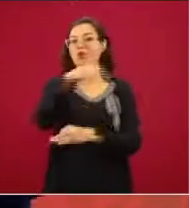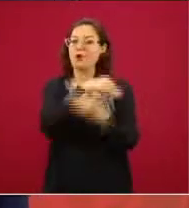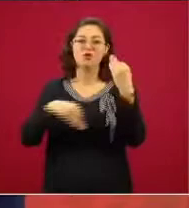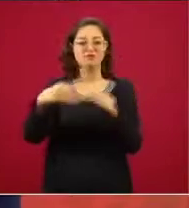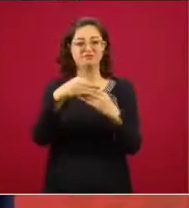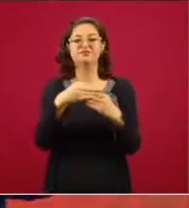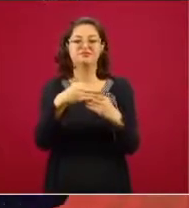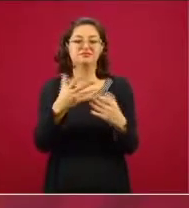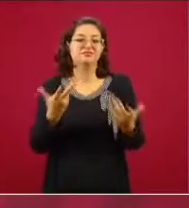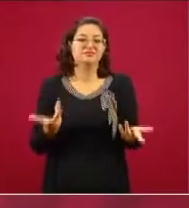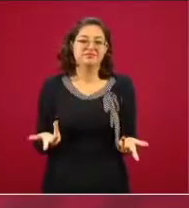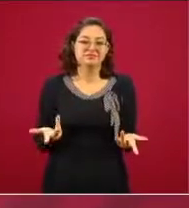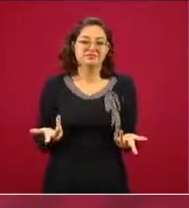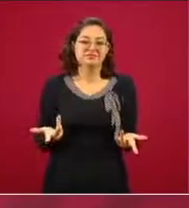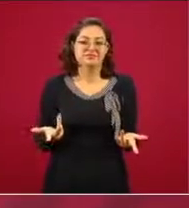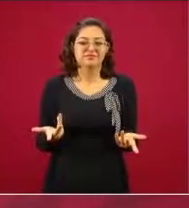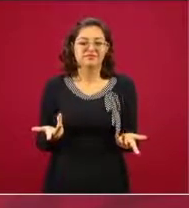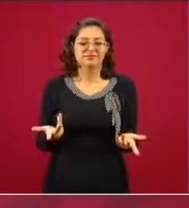pues